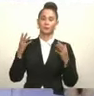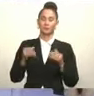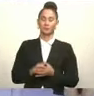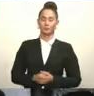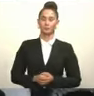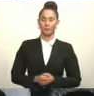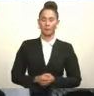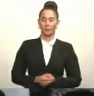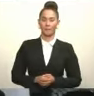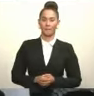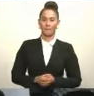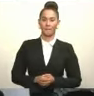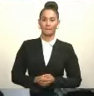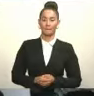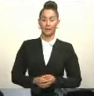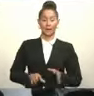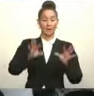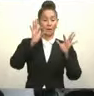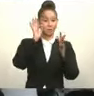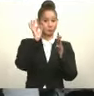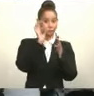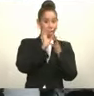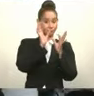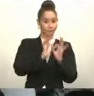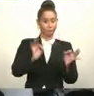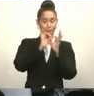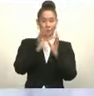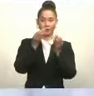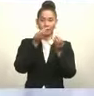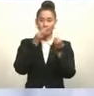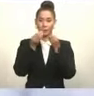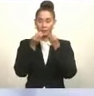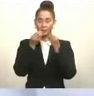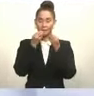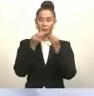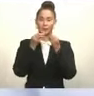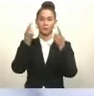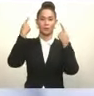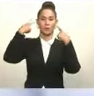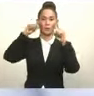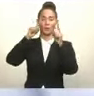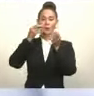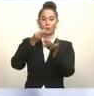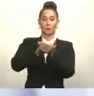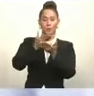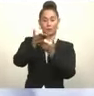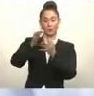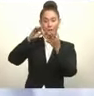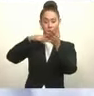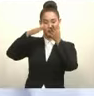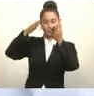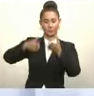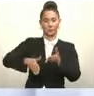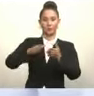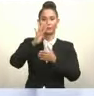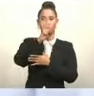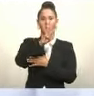El punto más alto de la alimentación en la República Dominicana logró aportarle a los estudiantes alrededor